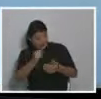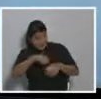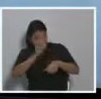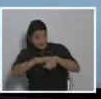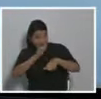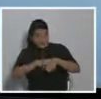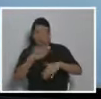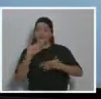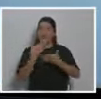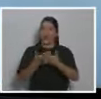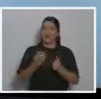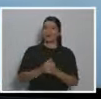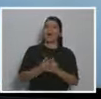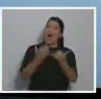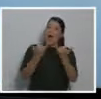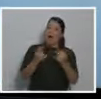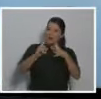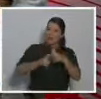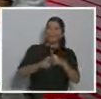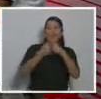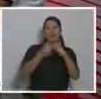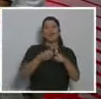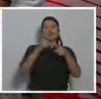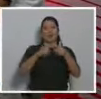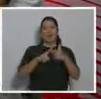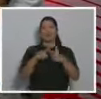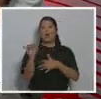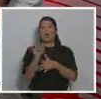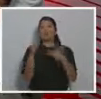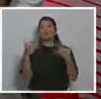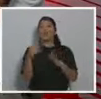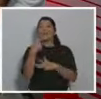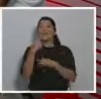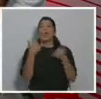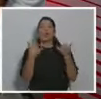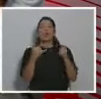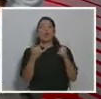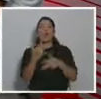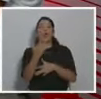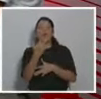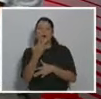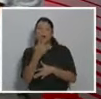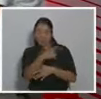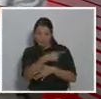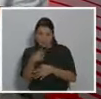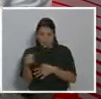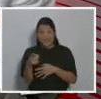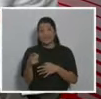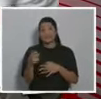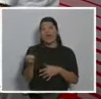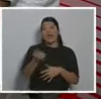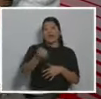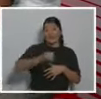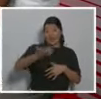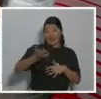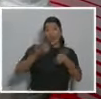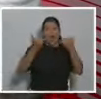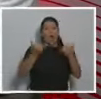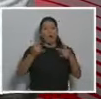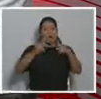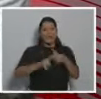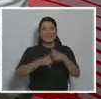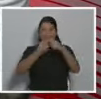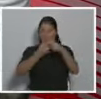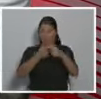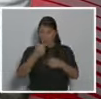Permiso. Bueno, vamos a iniciar entonces, como les decía, uno de los juegos favoritos de muchos, Dadomanía. Vamos a dar inicio.